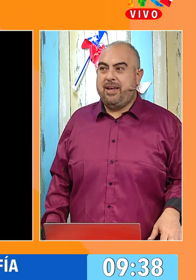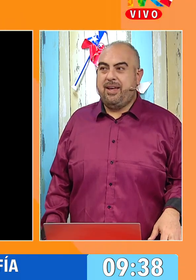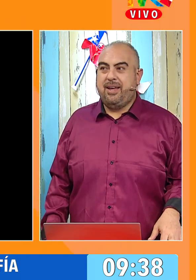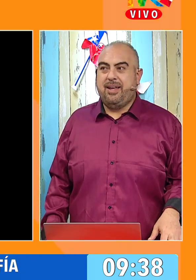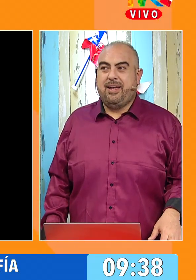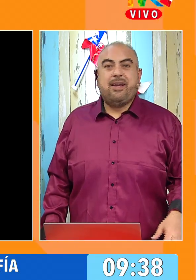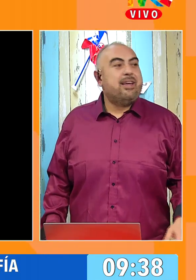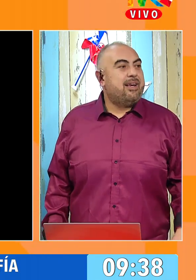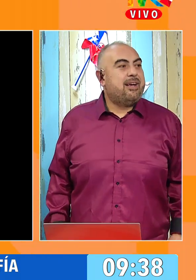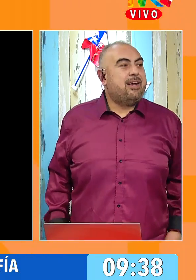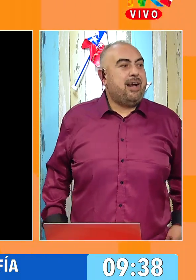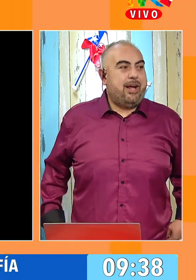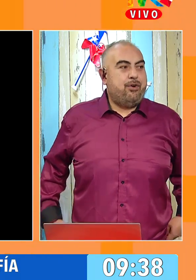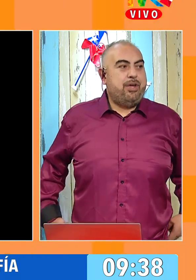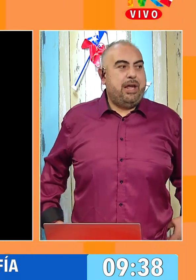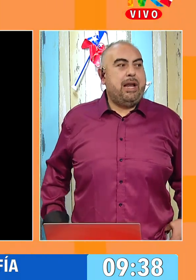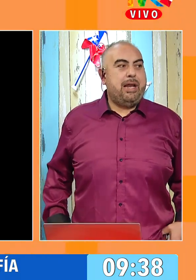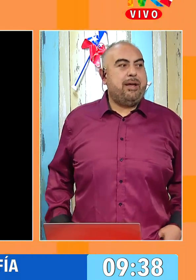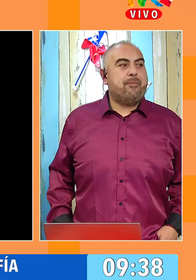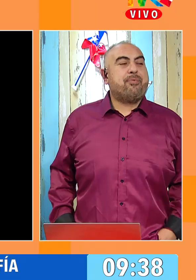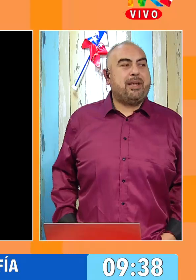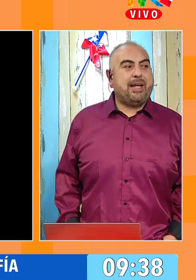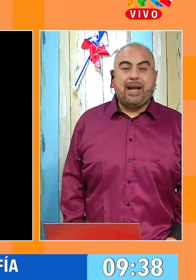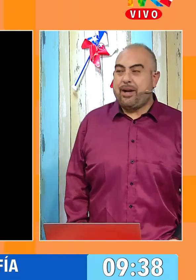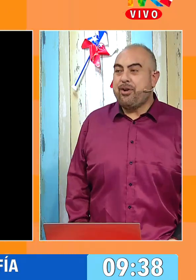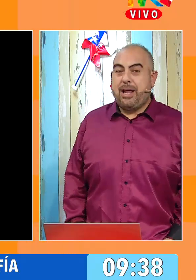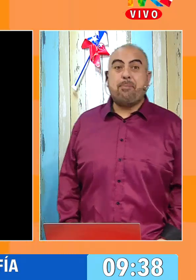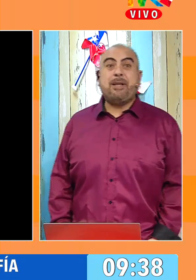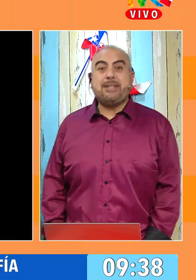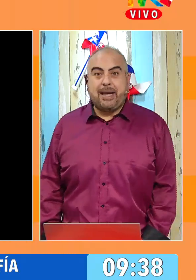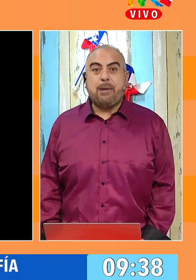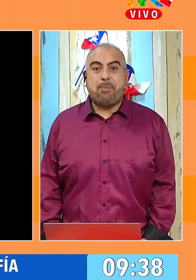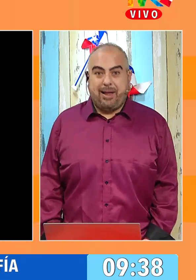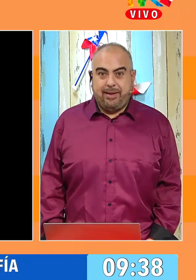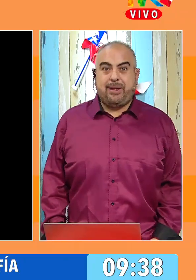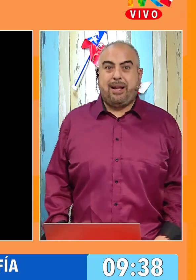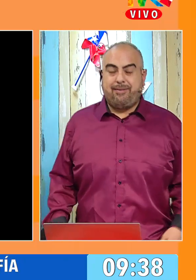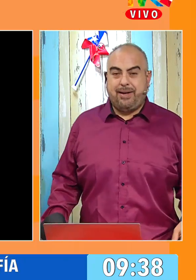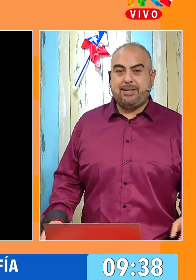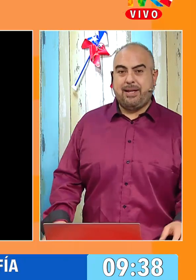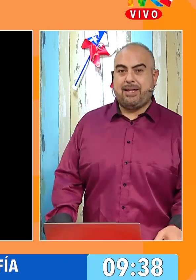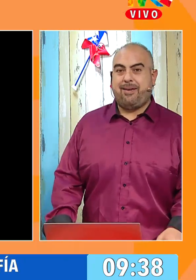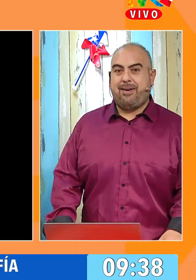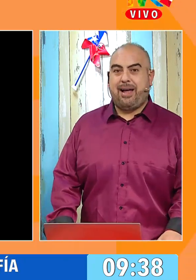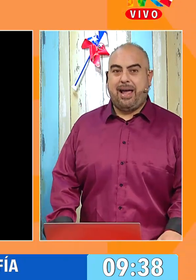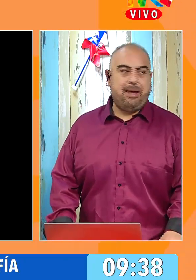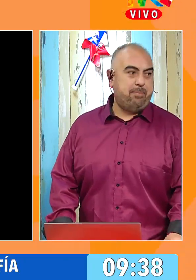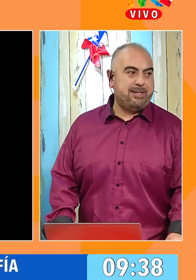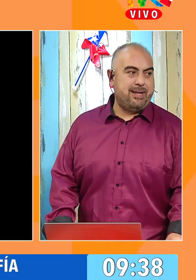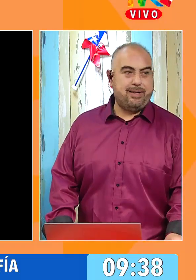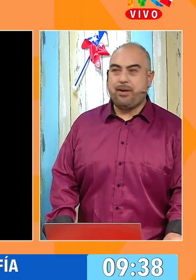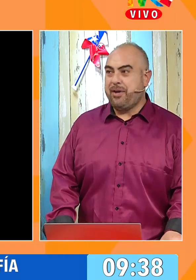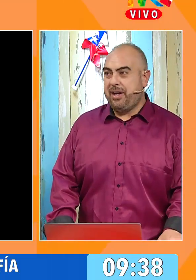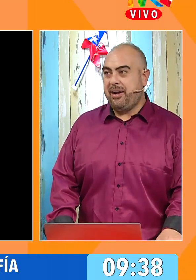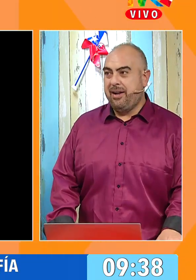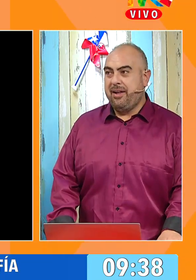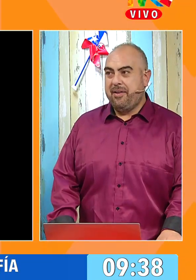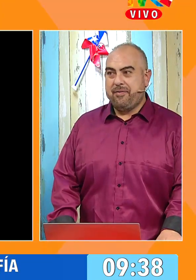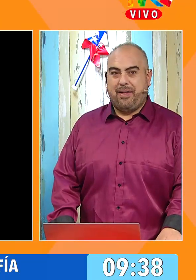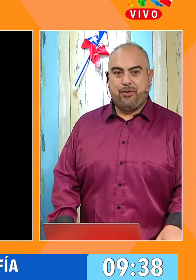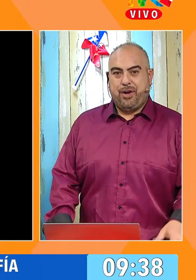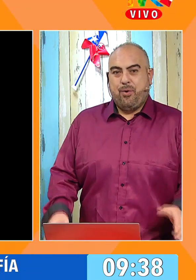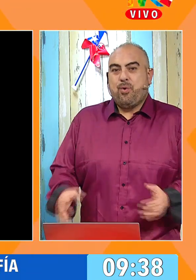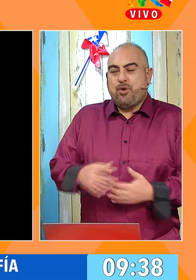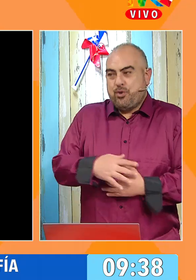Es como que está por detrás, claro, como consulándolo. Claro, y él piensa que el padre tal vez estaba ahí presente con él